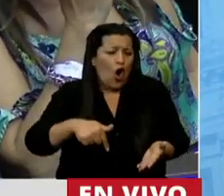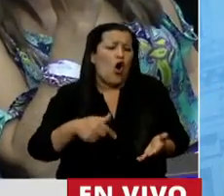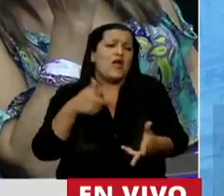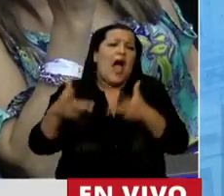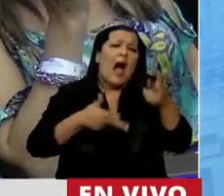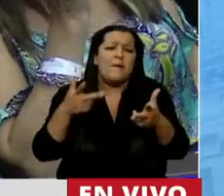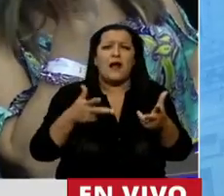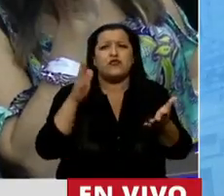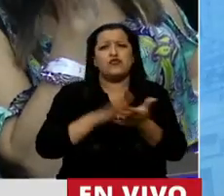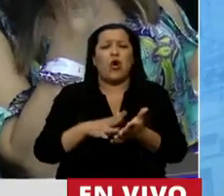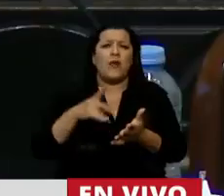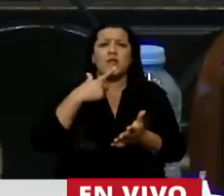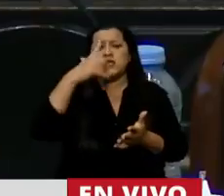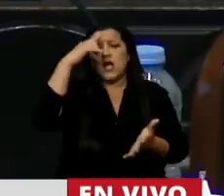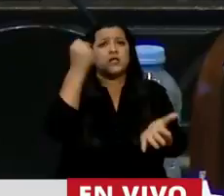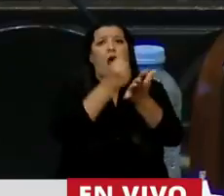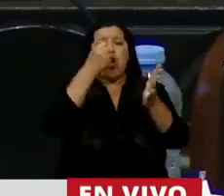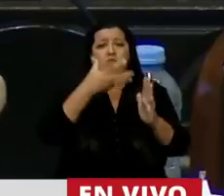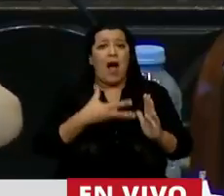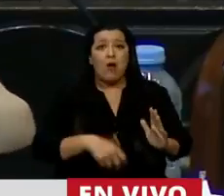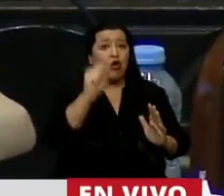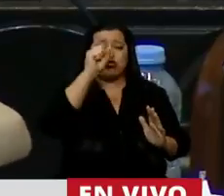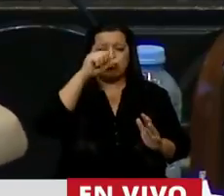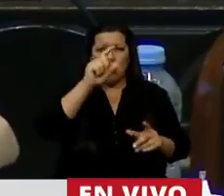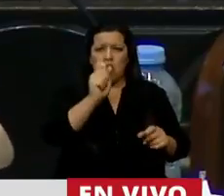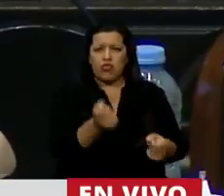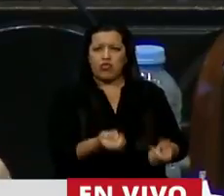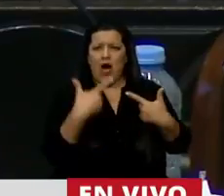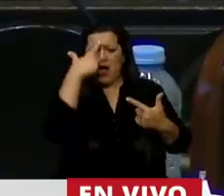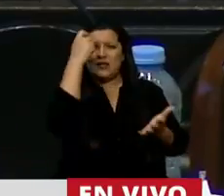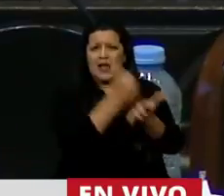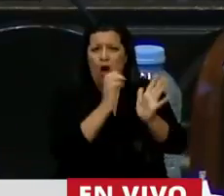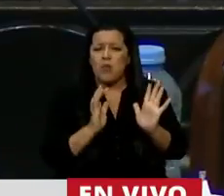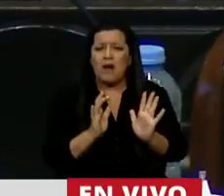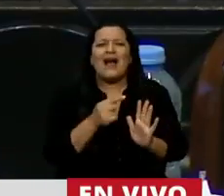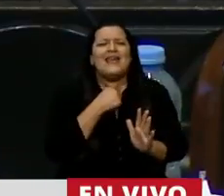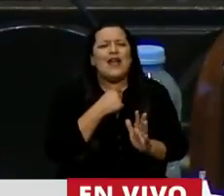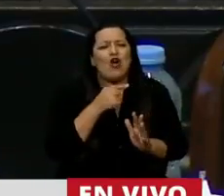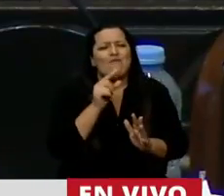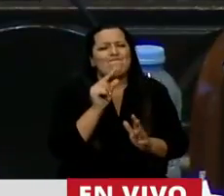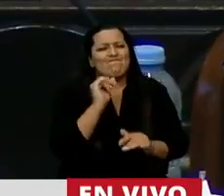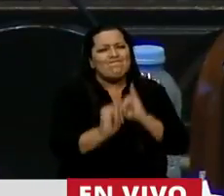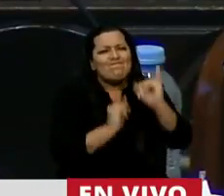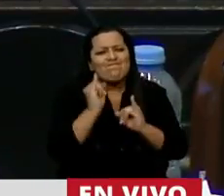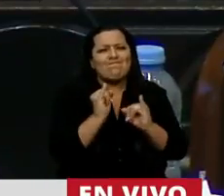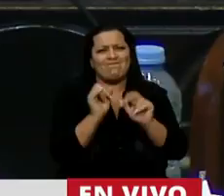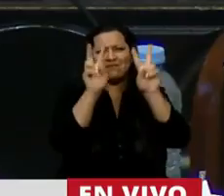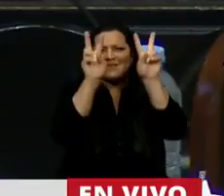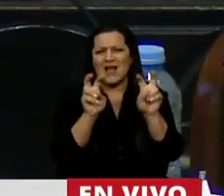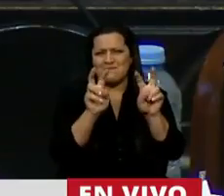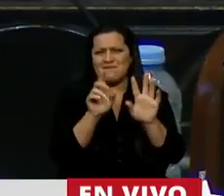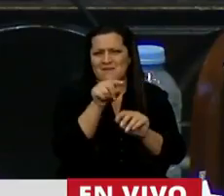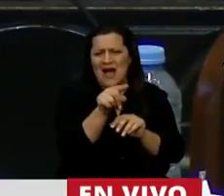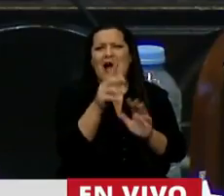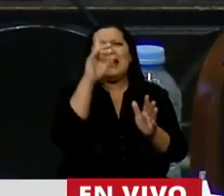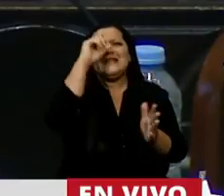de lo traumático que es el aborto. Yo quiero detenerme un minuto ahí. Y quiero detenerme